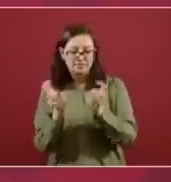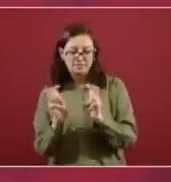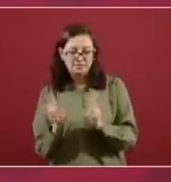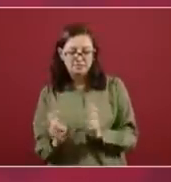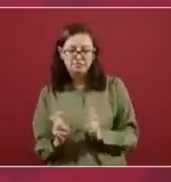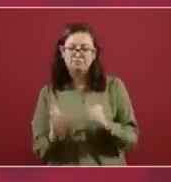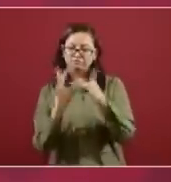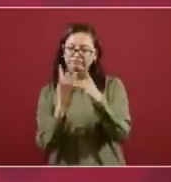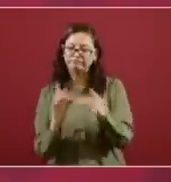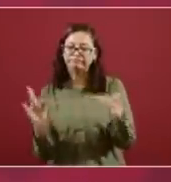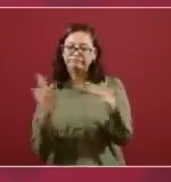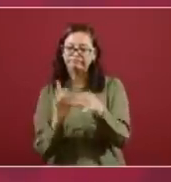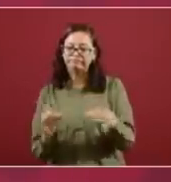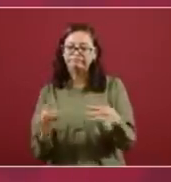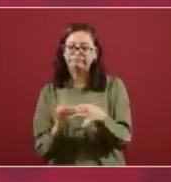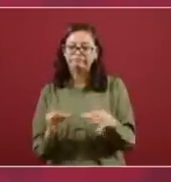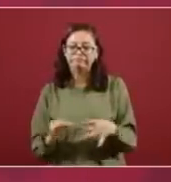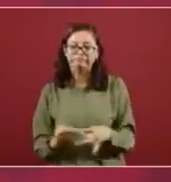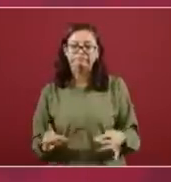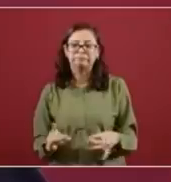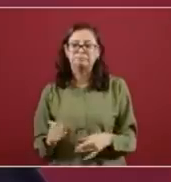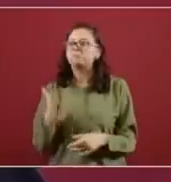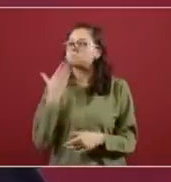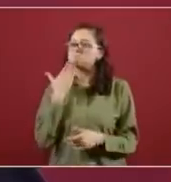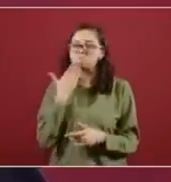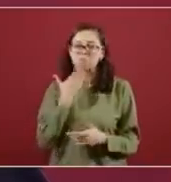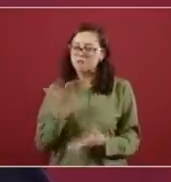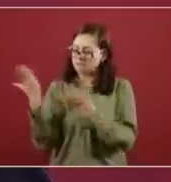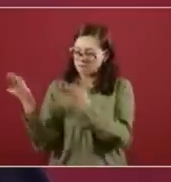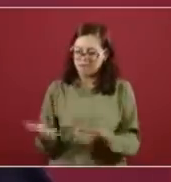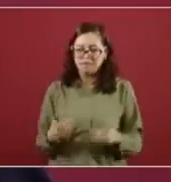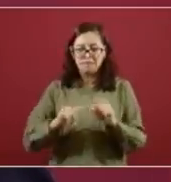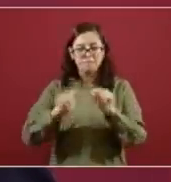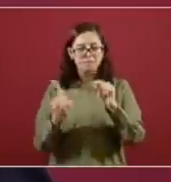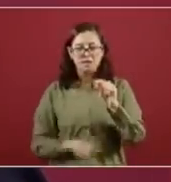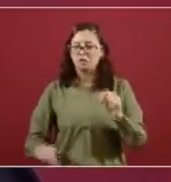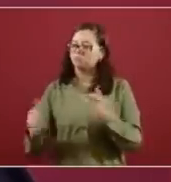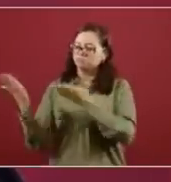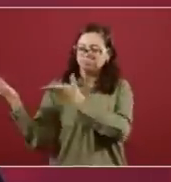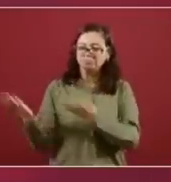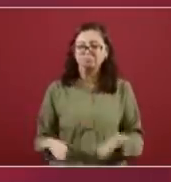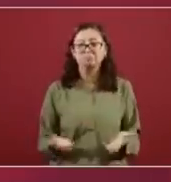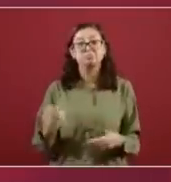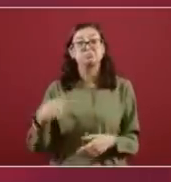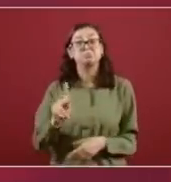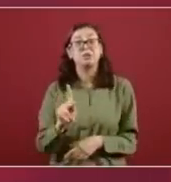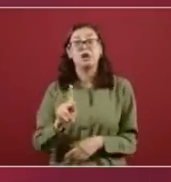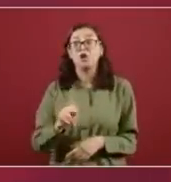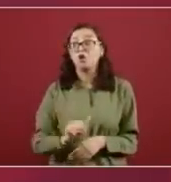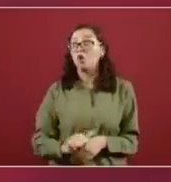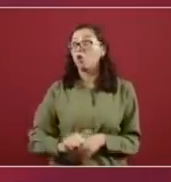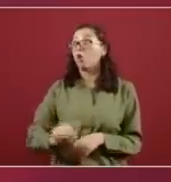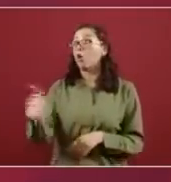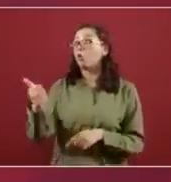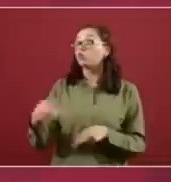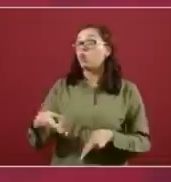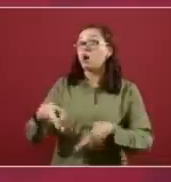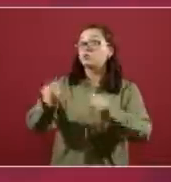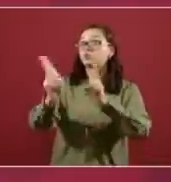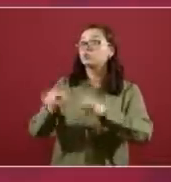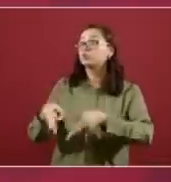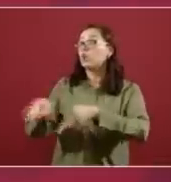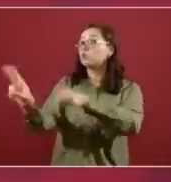este y es bienvenida en mexico pero no nos metemos con